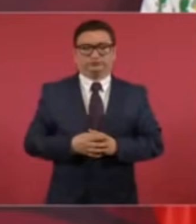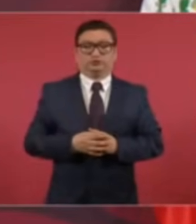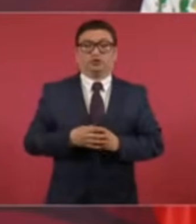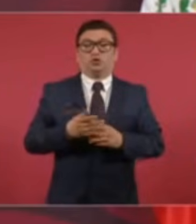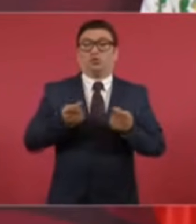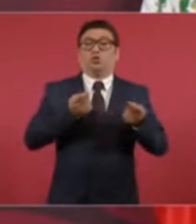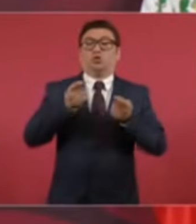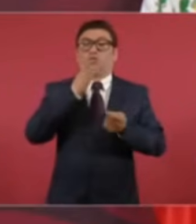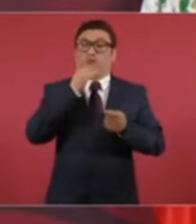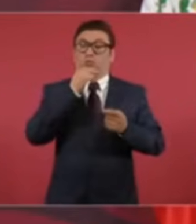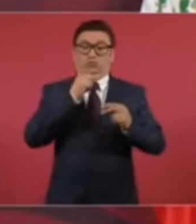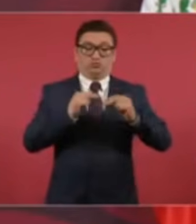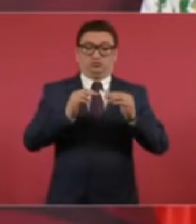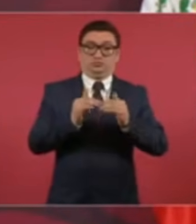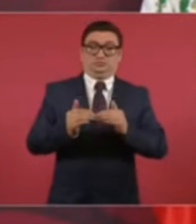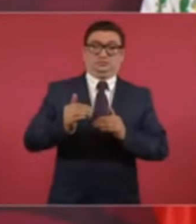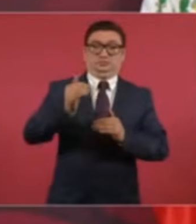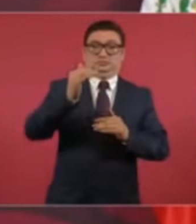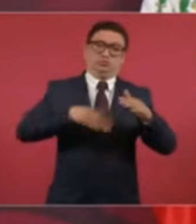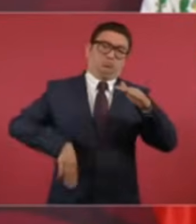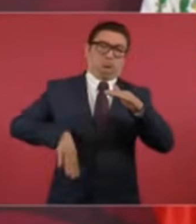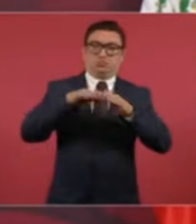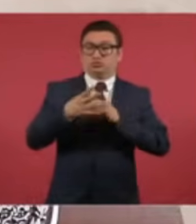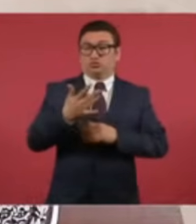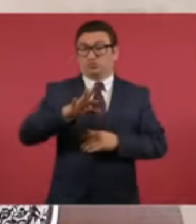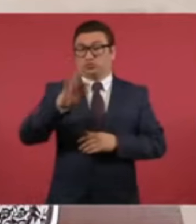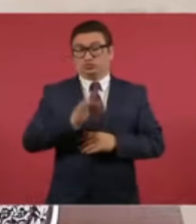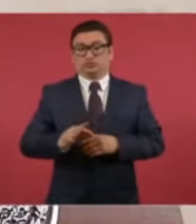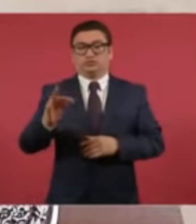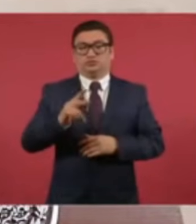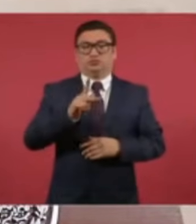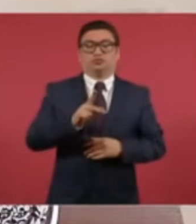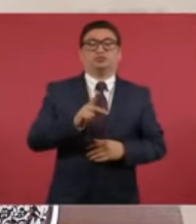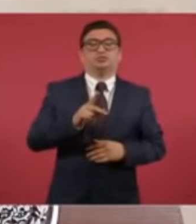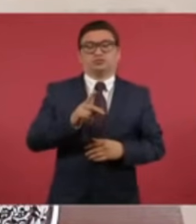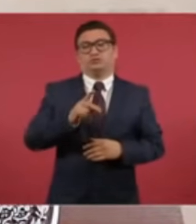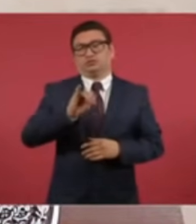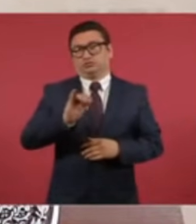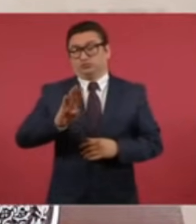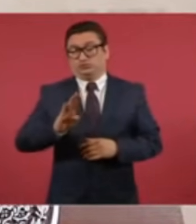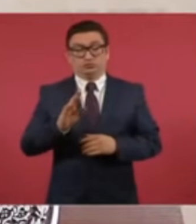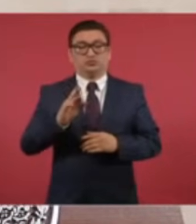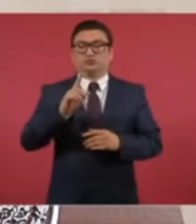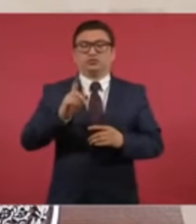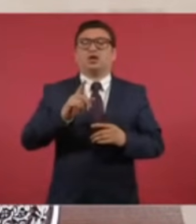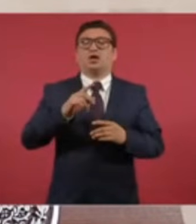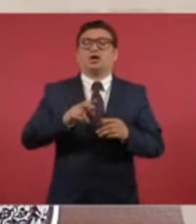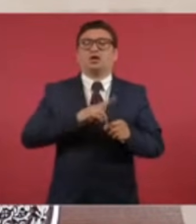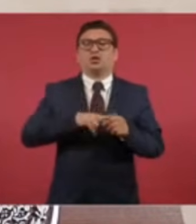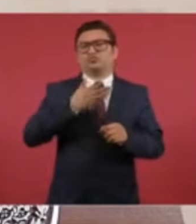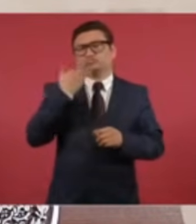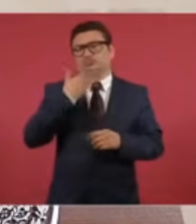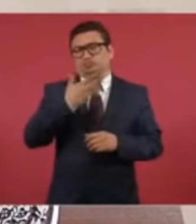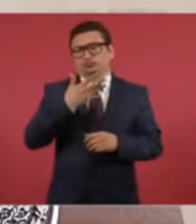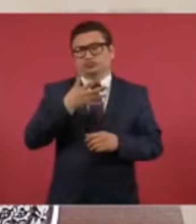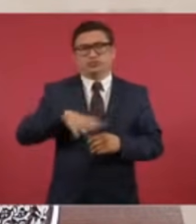incontrolable por encima del 50% del Producto Interno Bruto. Por lo general, si ustedes ven